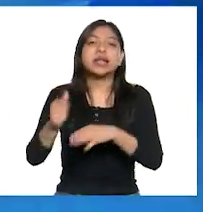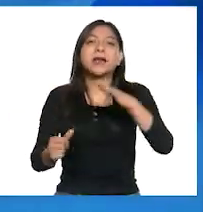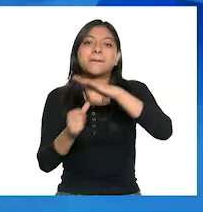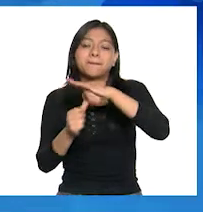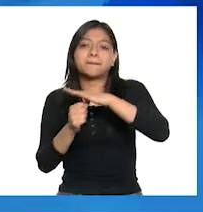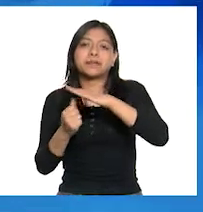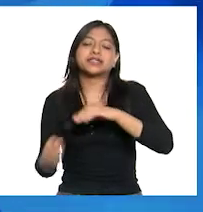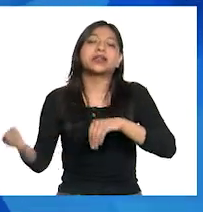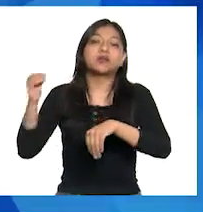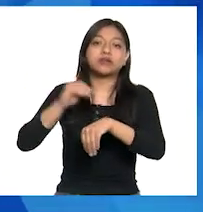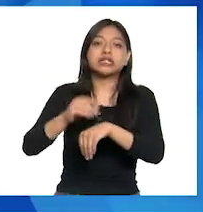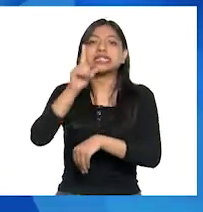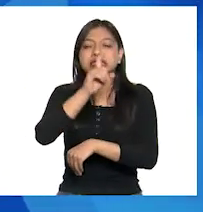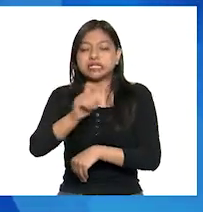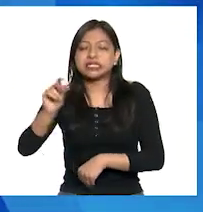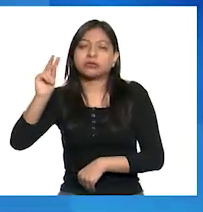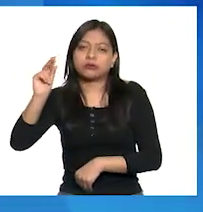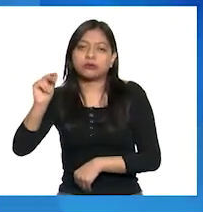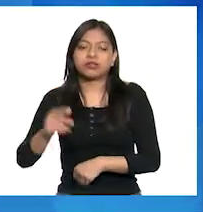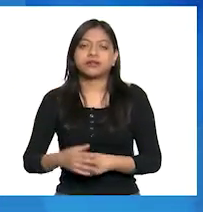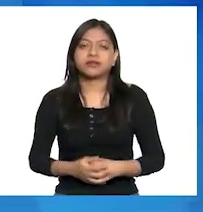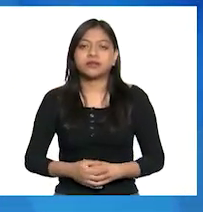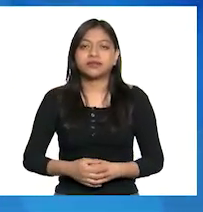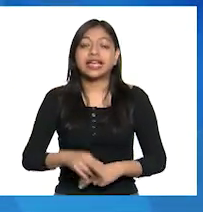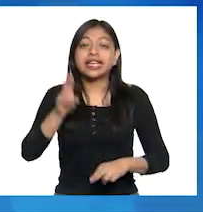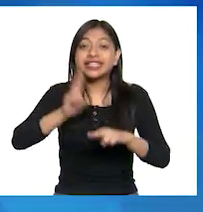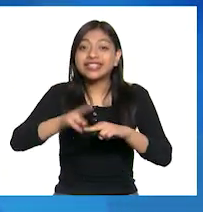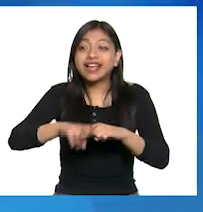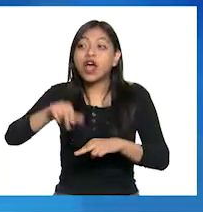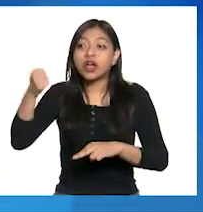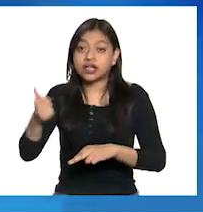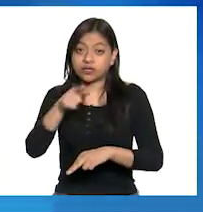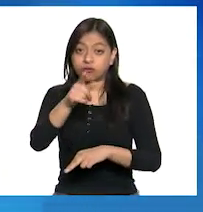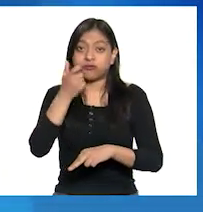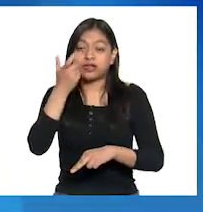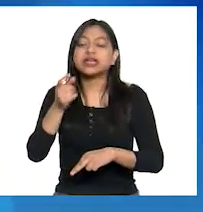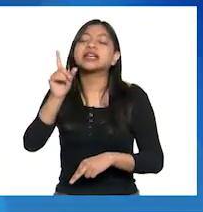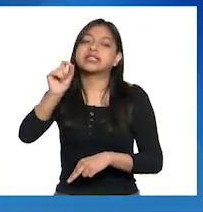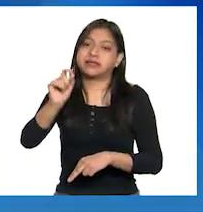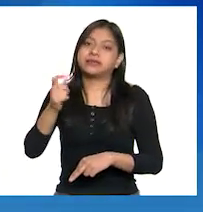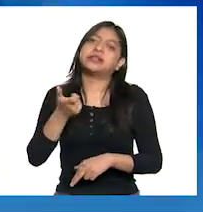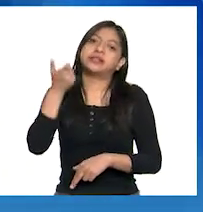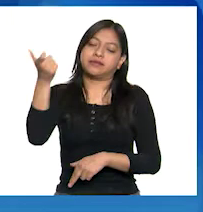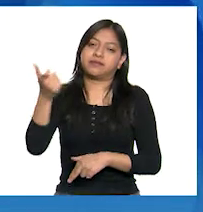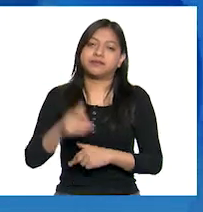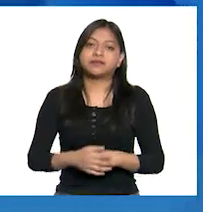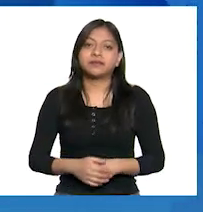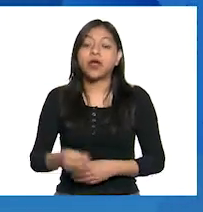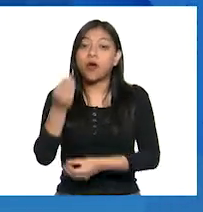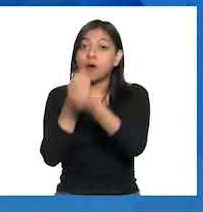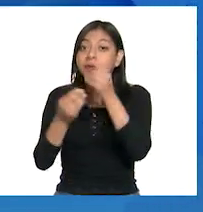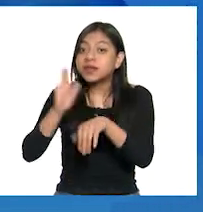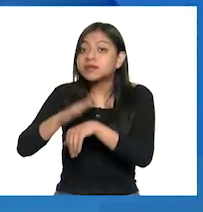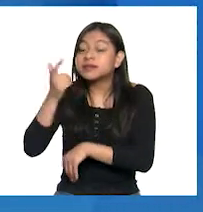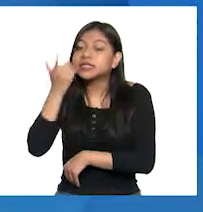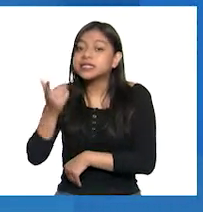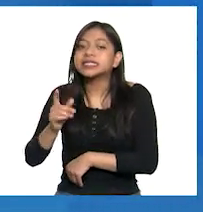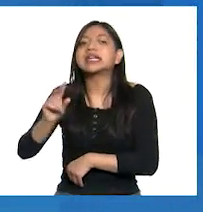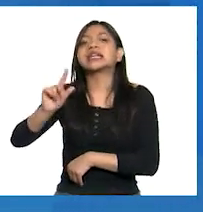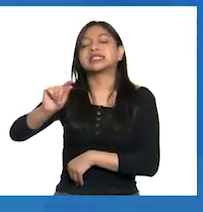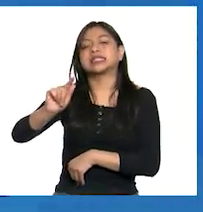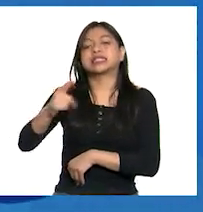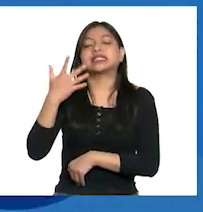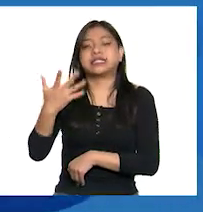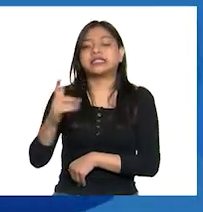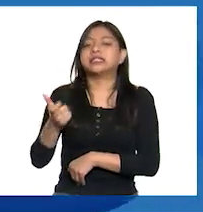adicional, 180 pesos, silla adicional, 20 pesos, menú adicional, 75